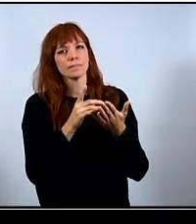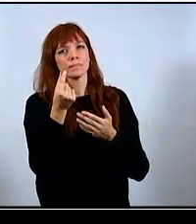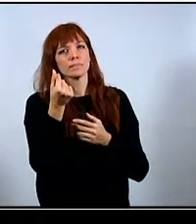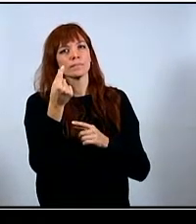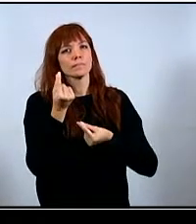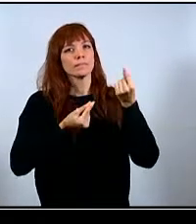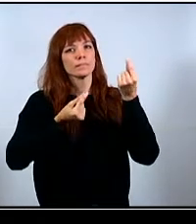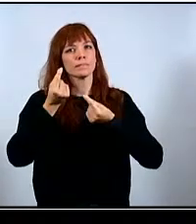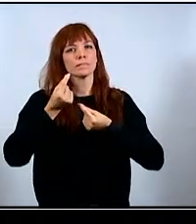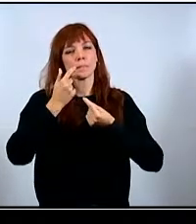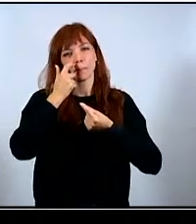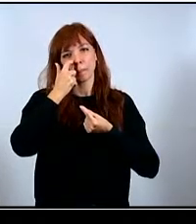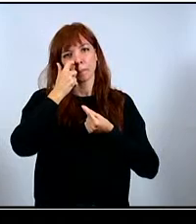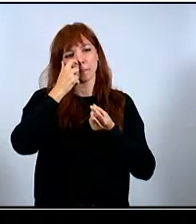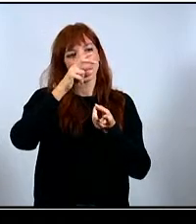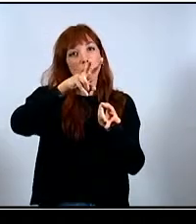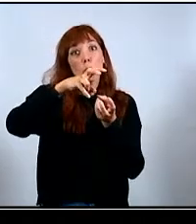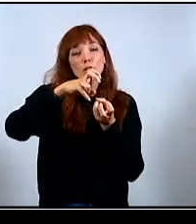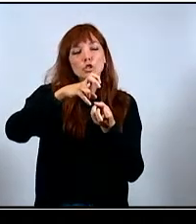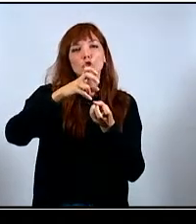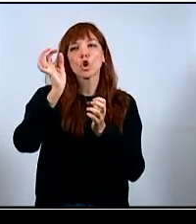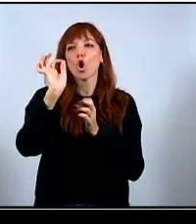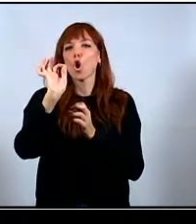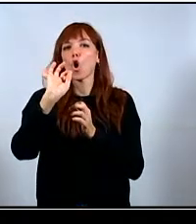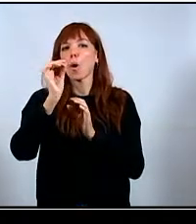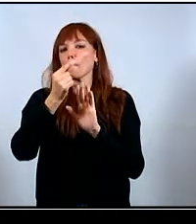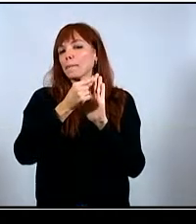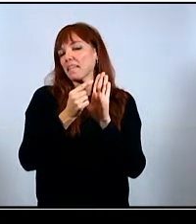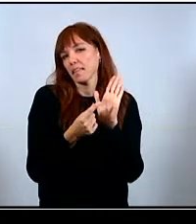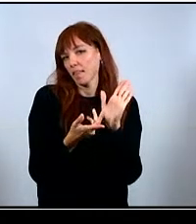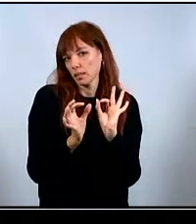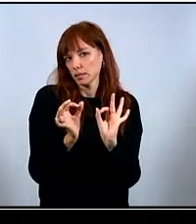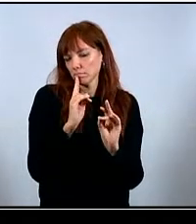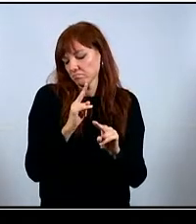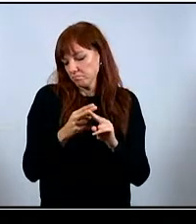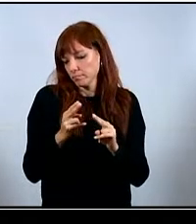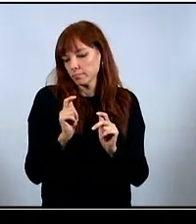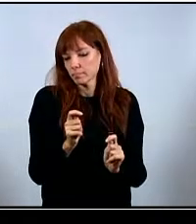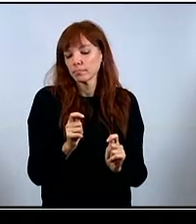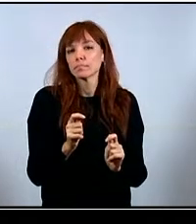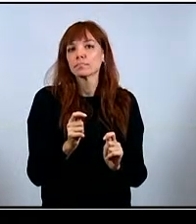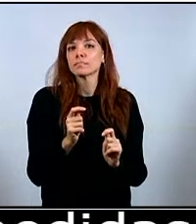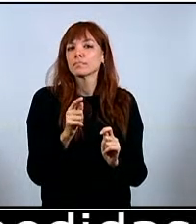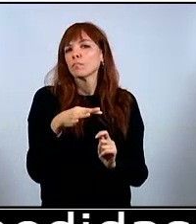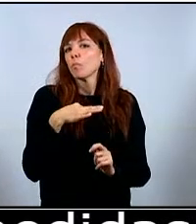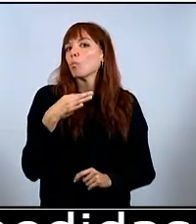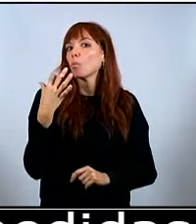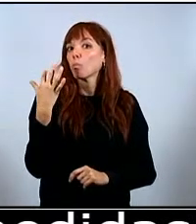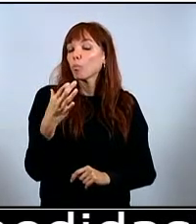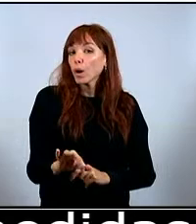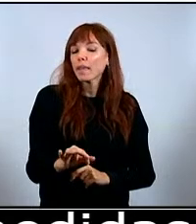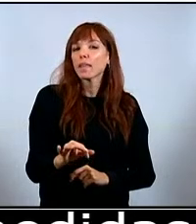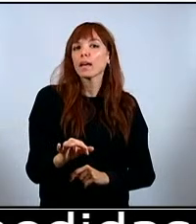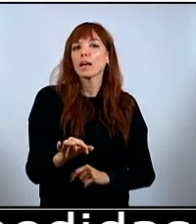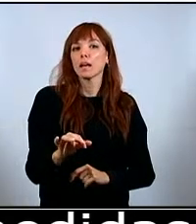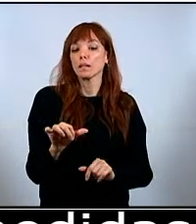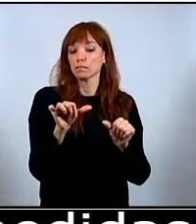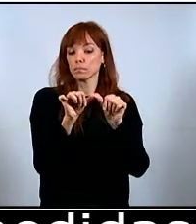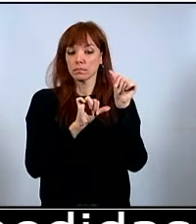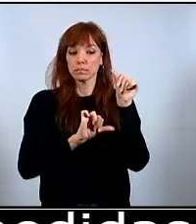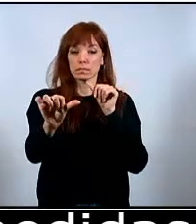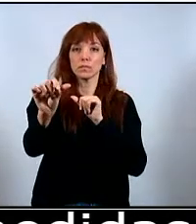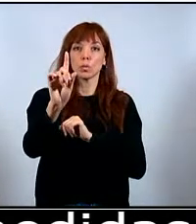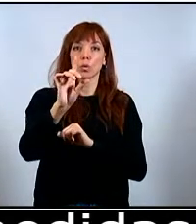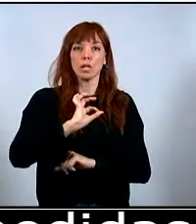De una serie de impuestos o de medidas, por llamarlo de alguna manera, que es muy probable o posible que a partir del 1 de